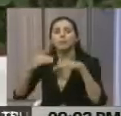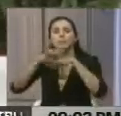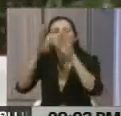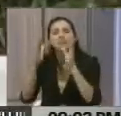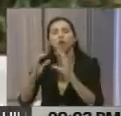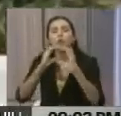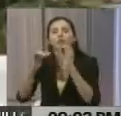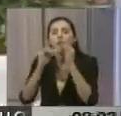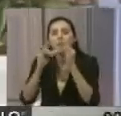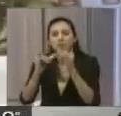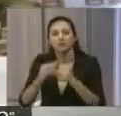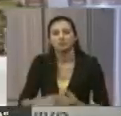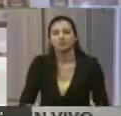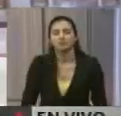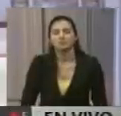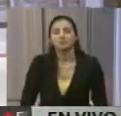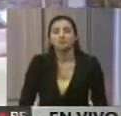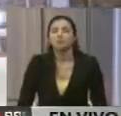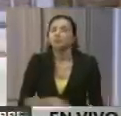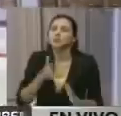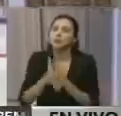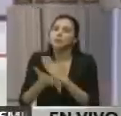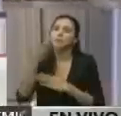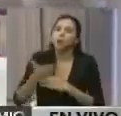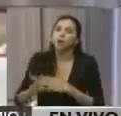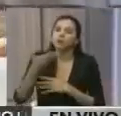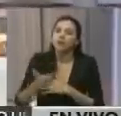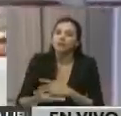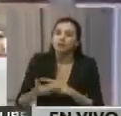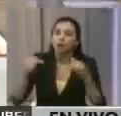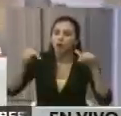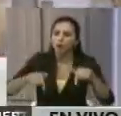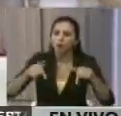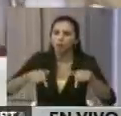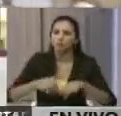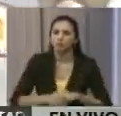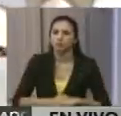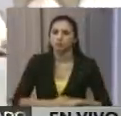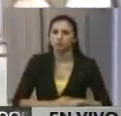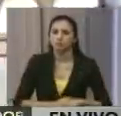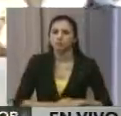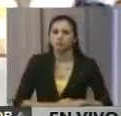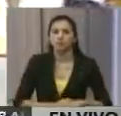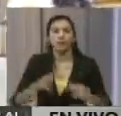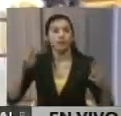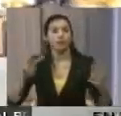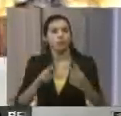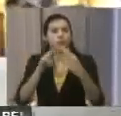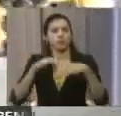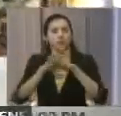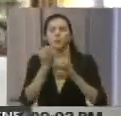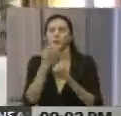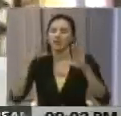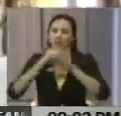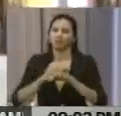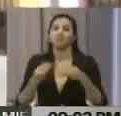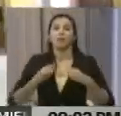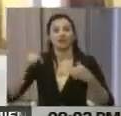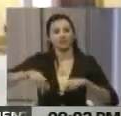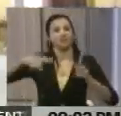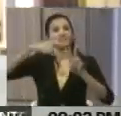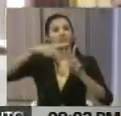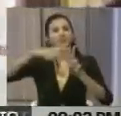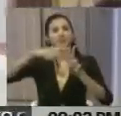para la Comunicación e Información acerca de la importancia que tiene en este momento histórico este encuentro. Ministro, buenas noches. Estamos enviados para Venezolana de